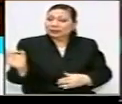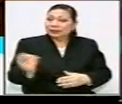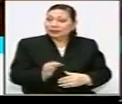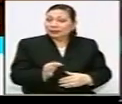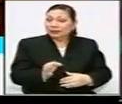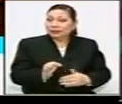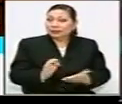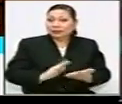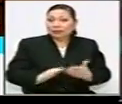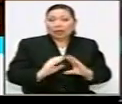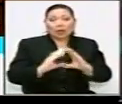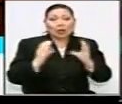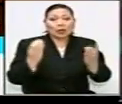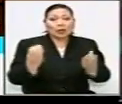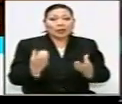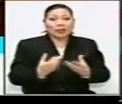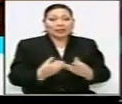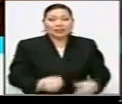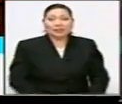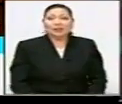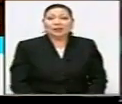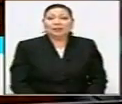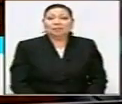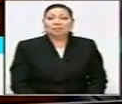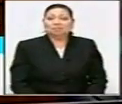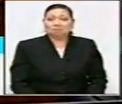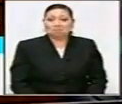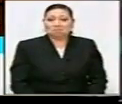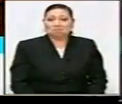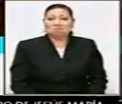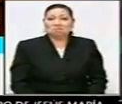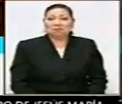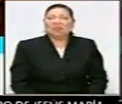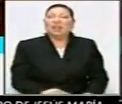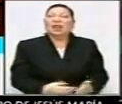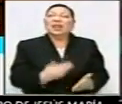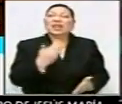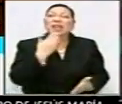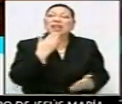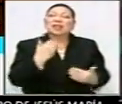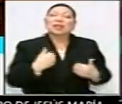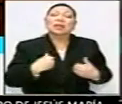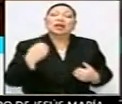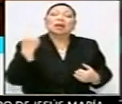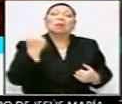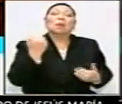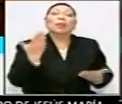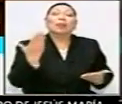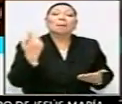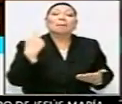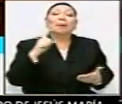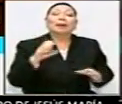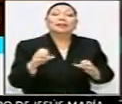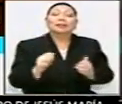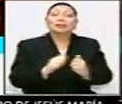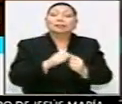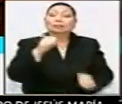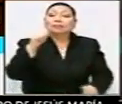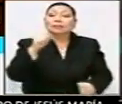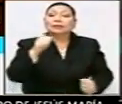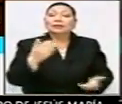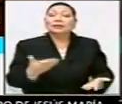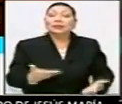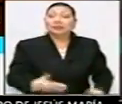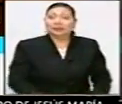autorización del Congreso de la República. Entonces, ¿quién es el que tiene el poder para hacer este levantamiento de